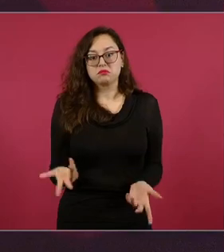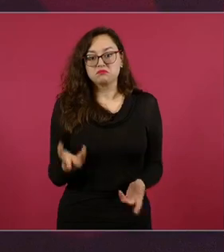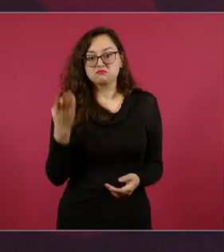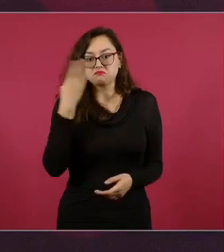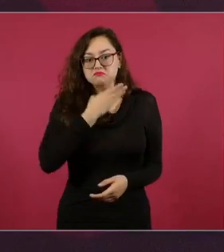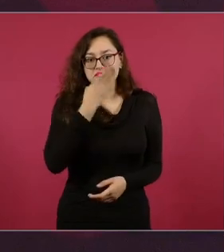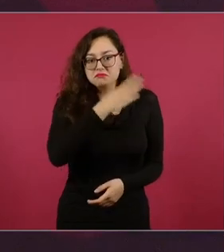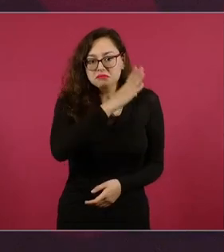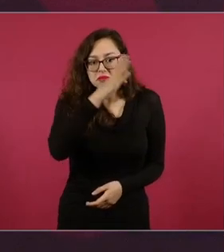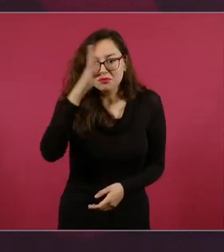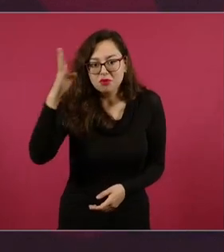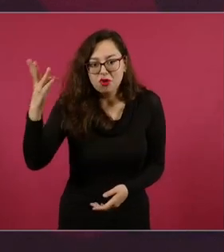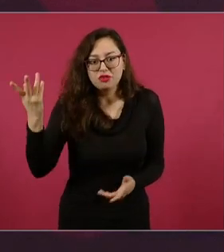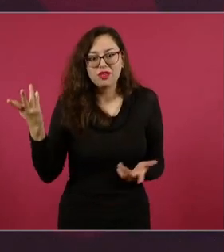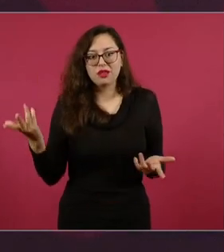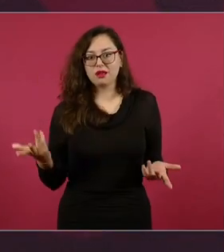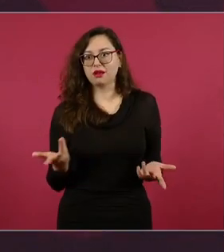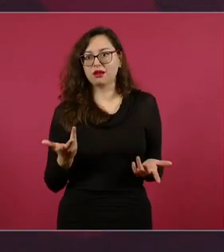bibliotecas,